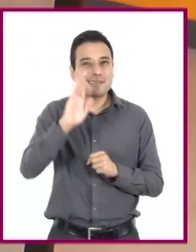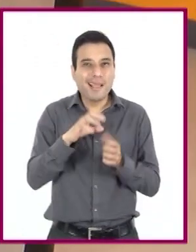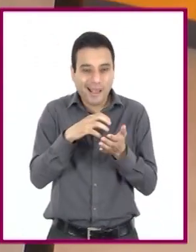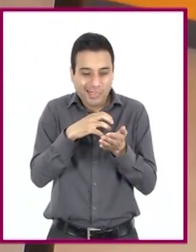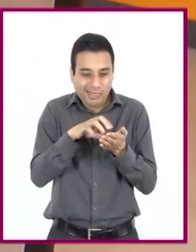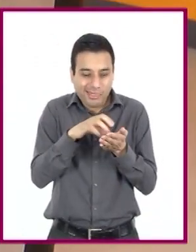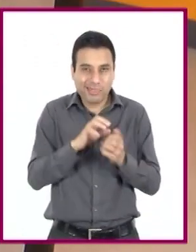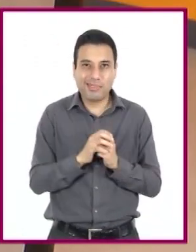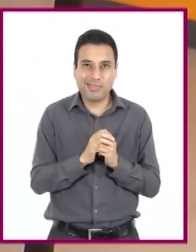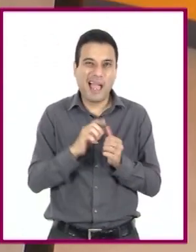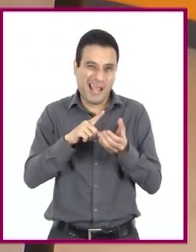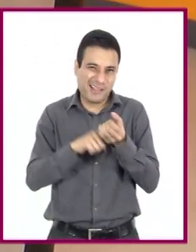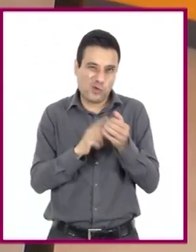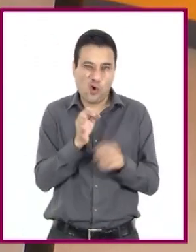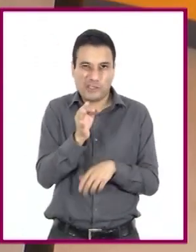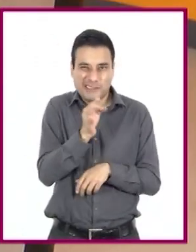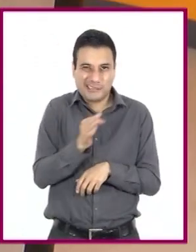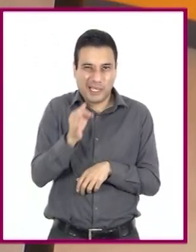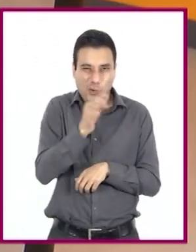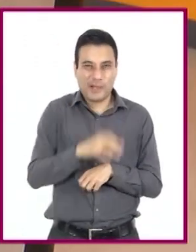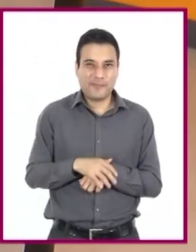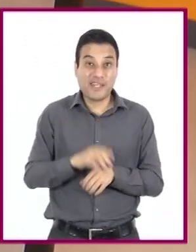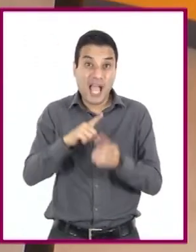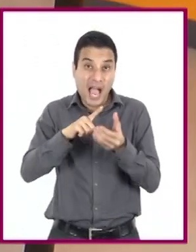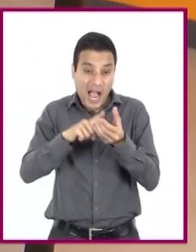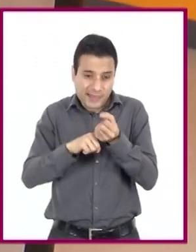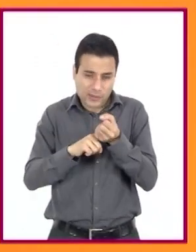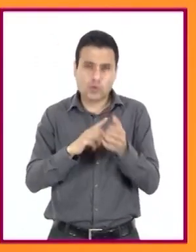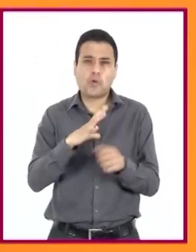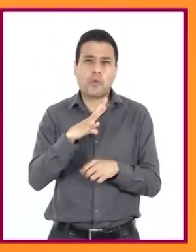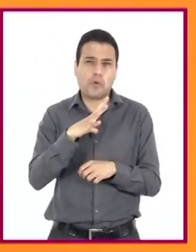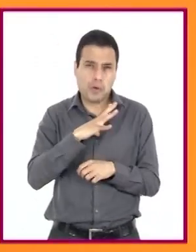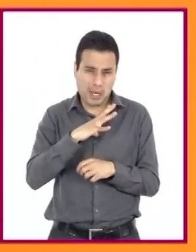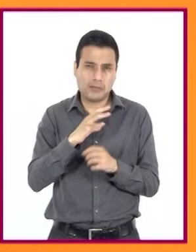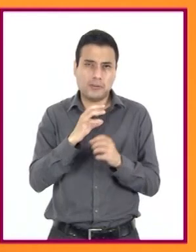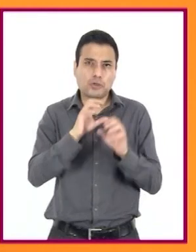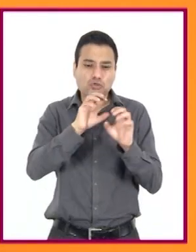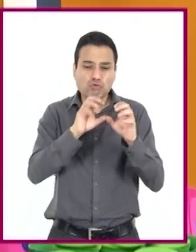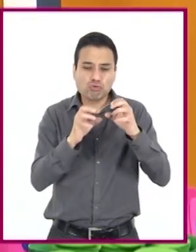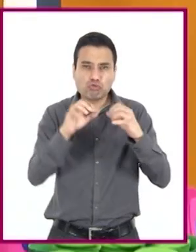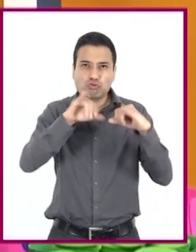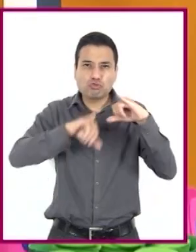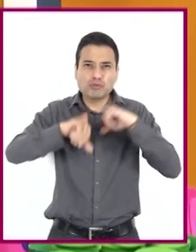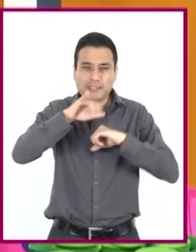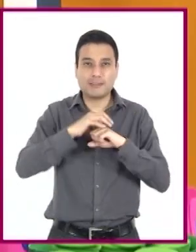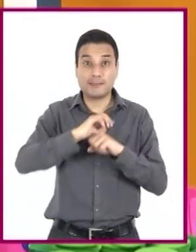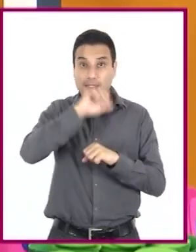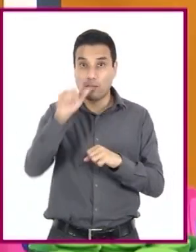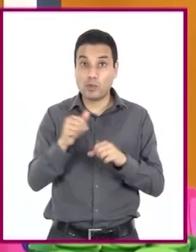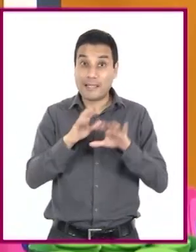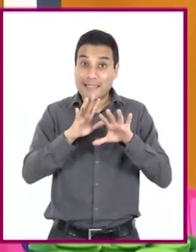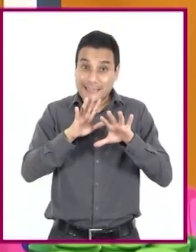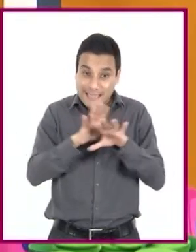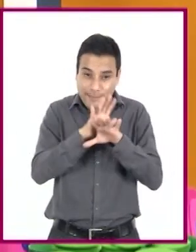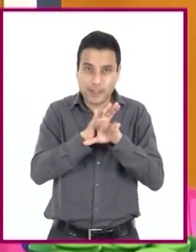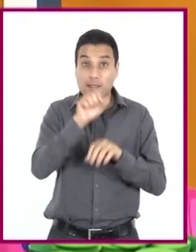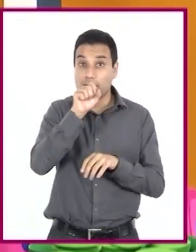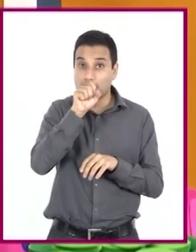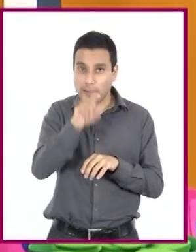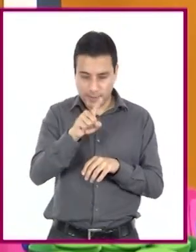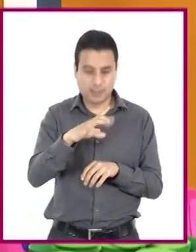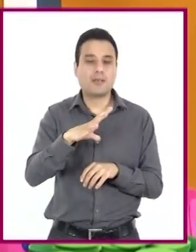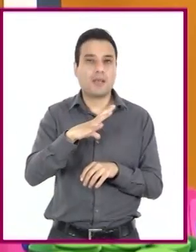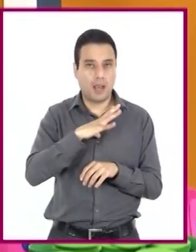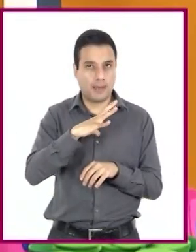interior de la célula y en él se encuentran sustancias que serán transformadas en otras y desechos producto de dicha